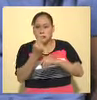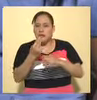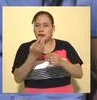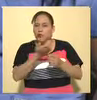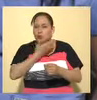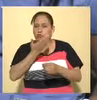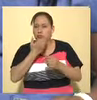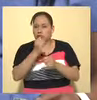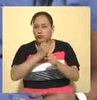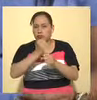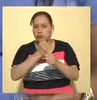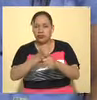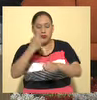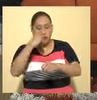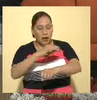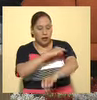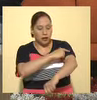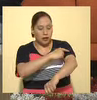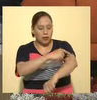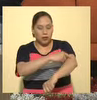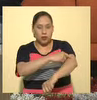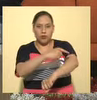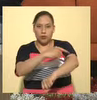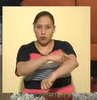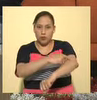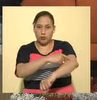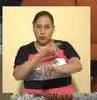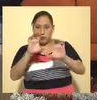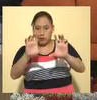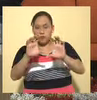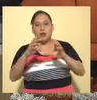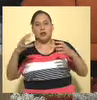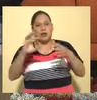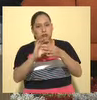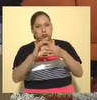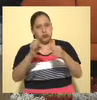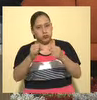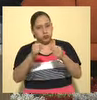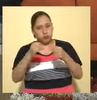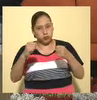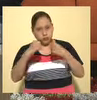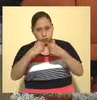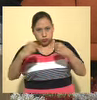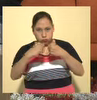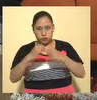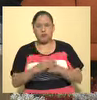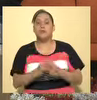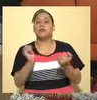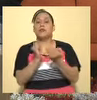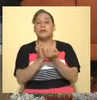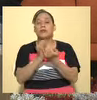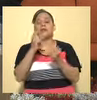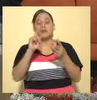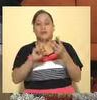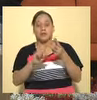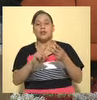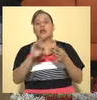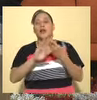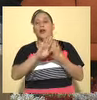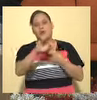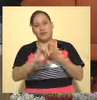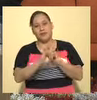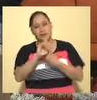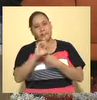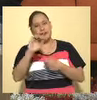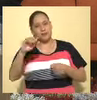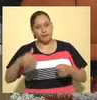rodilla y cadera. Ajá. Y por último, la parte preventiva. Esa parte preventiva es muy importante porque